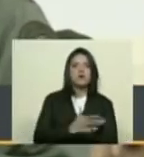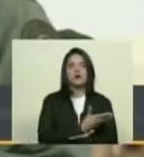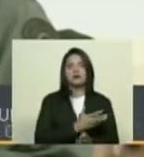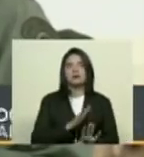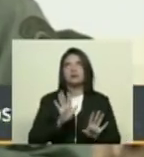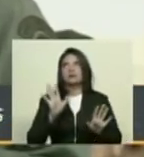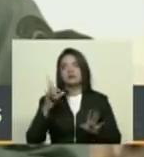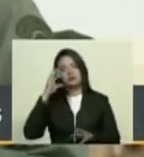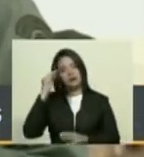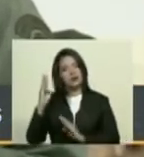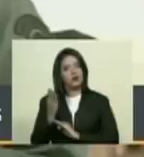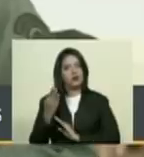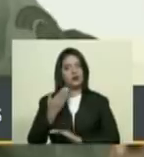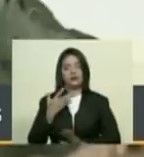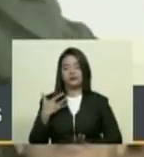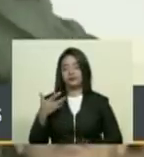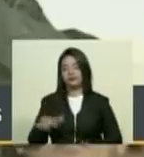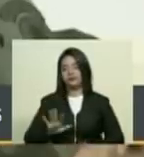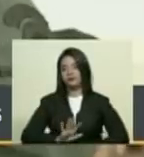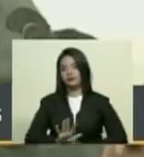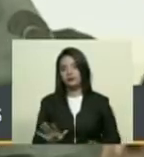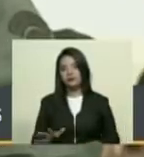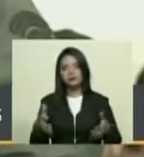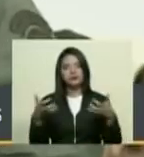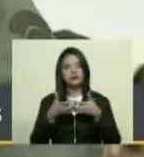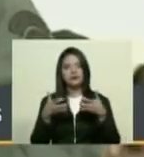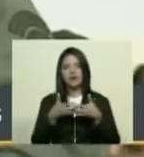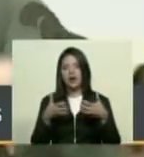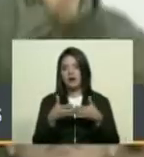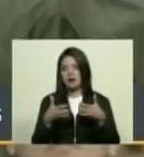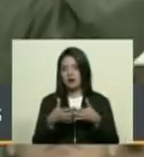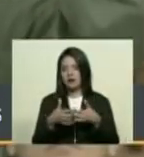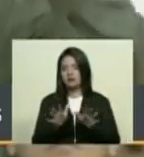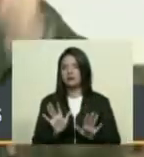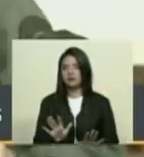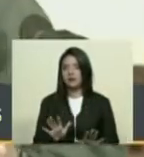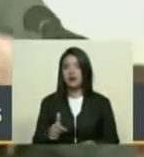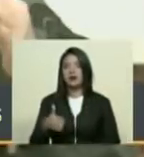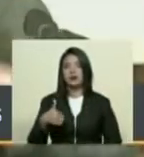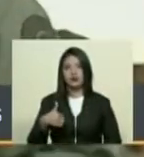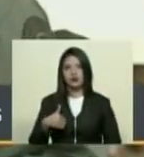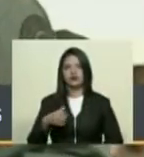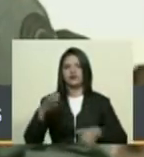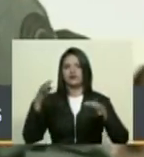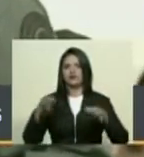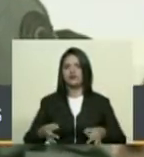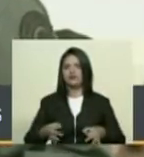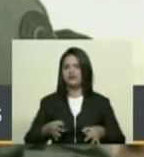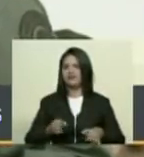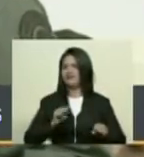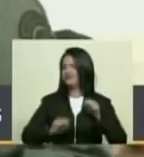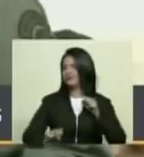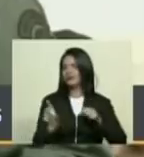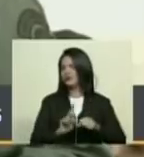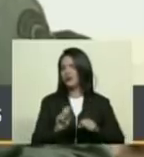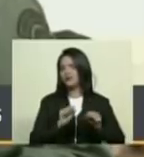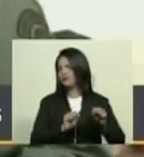libre. Dios nos libre de una guerra civil. Y estoy en completo desacuerdo